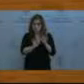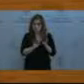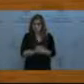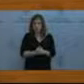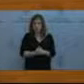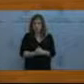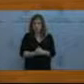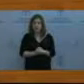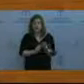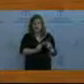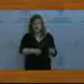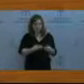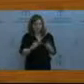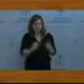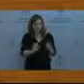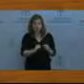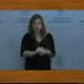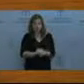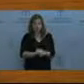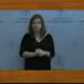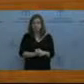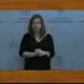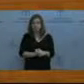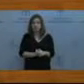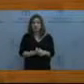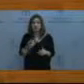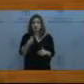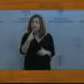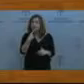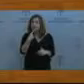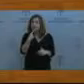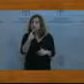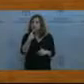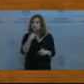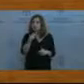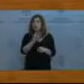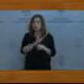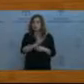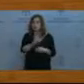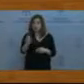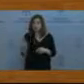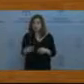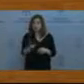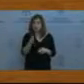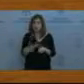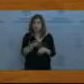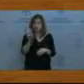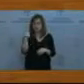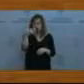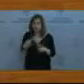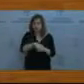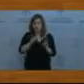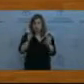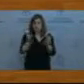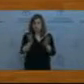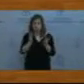energética. Y bien, lo indicaron varios portavoces. El martes se produjo una votación en el Congreso.